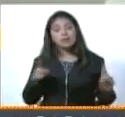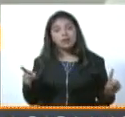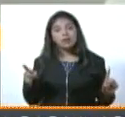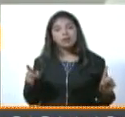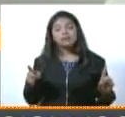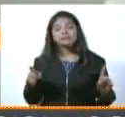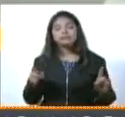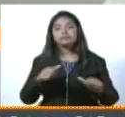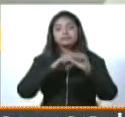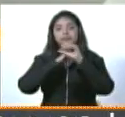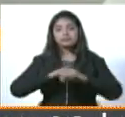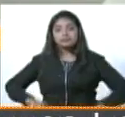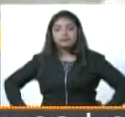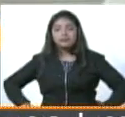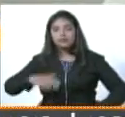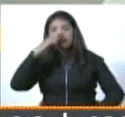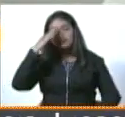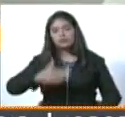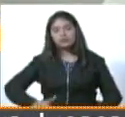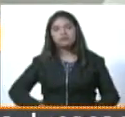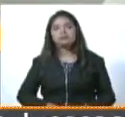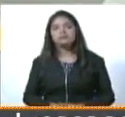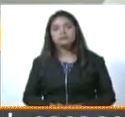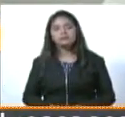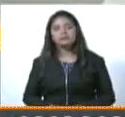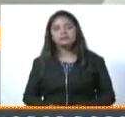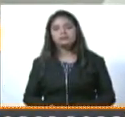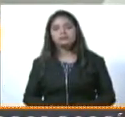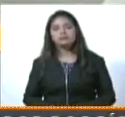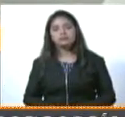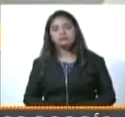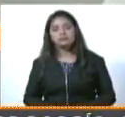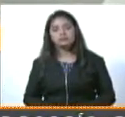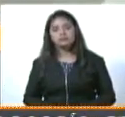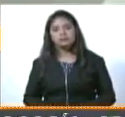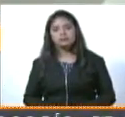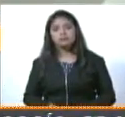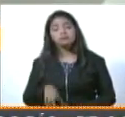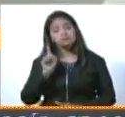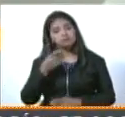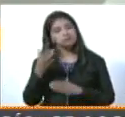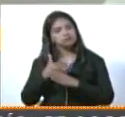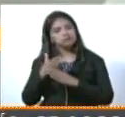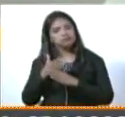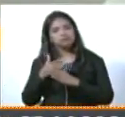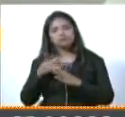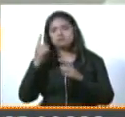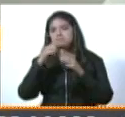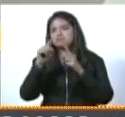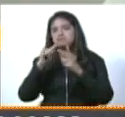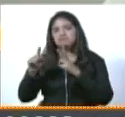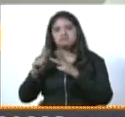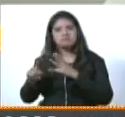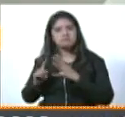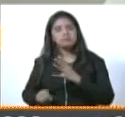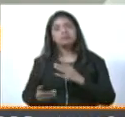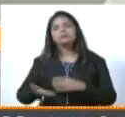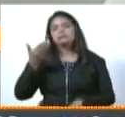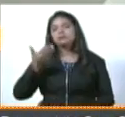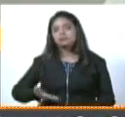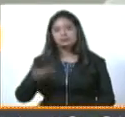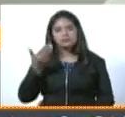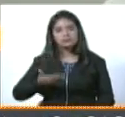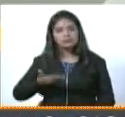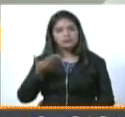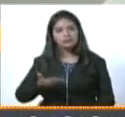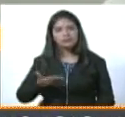zona de la Guardia Nacional Bolivariana. Y bueno, para compartir una serie de elementos fundamentales e